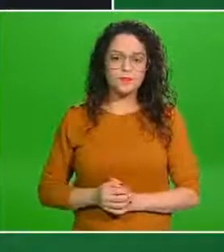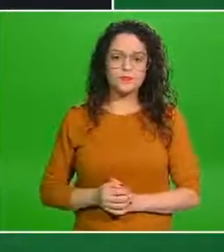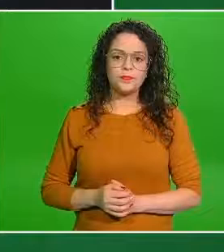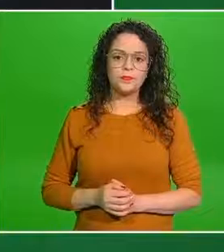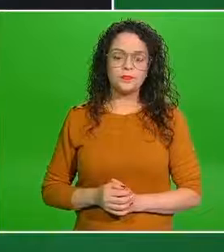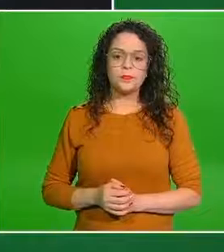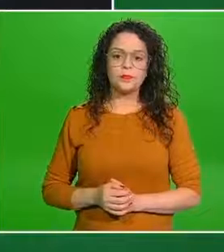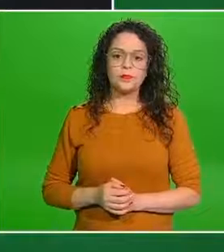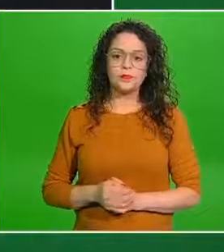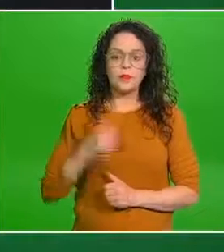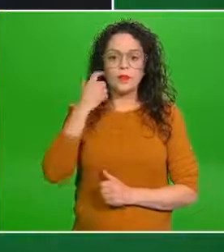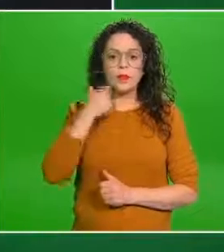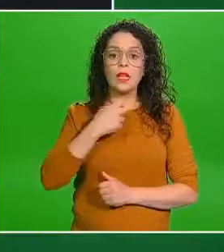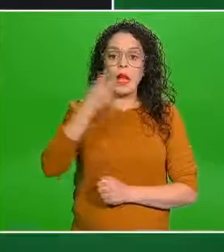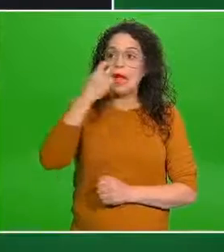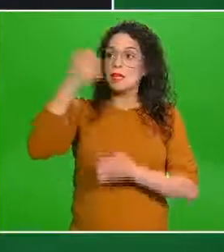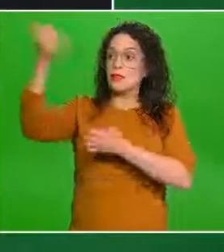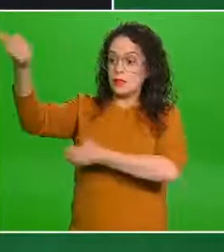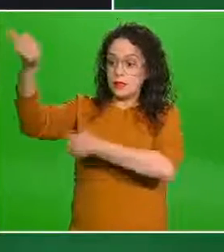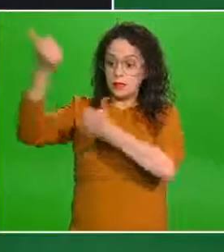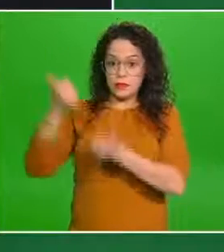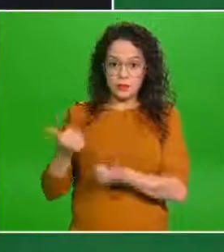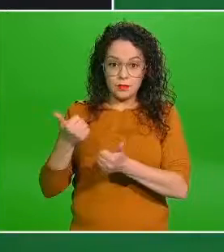a granel no afectó su calidad.